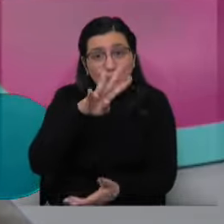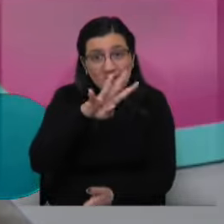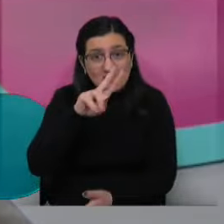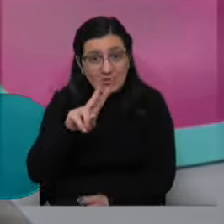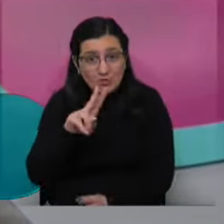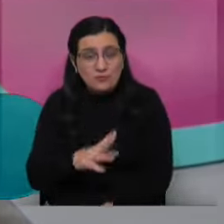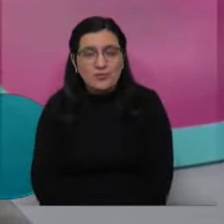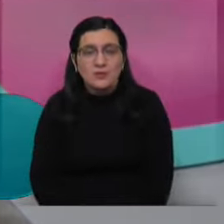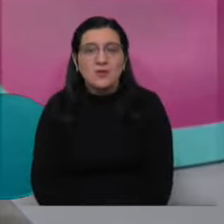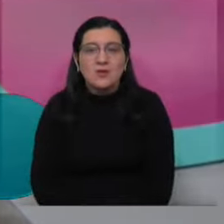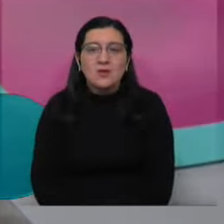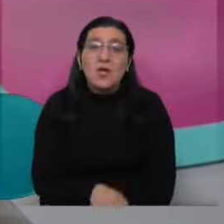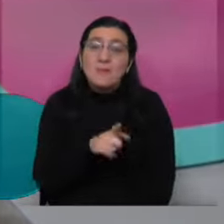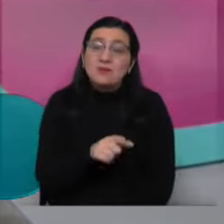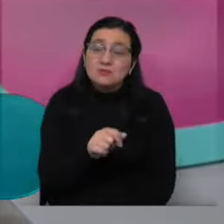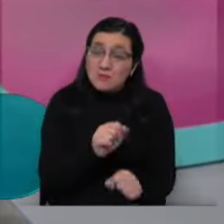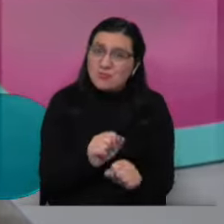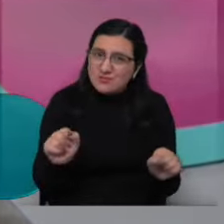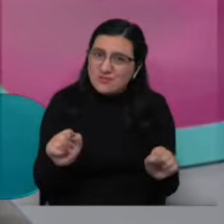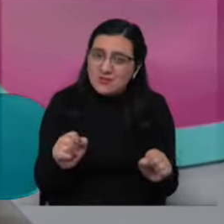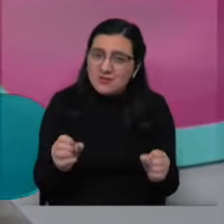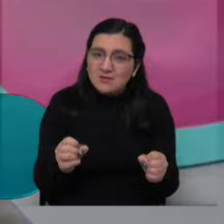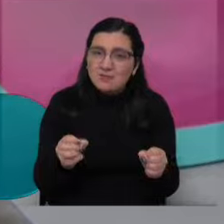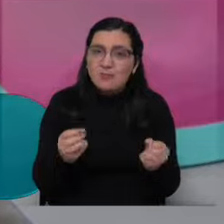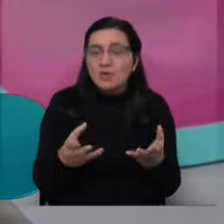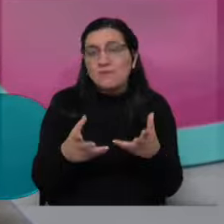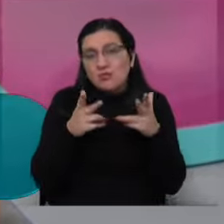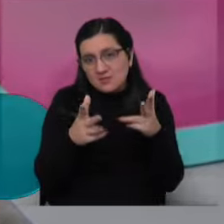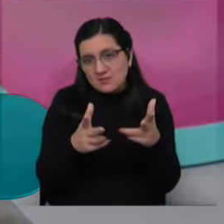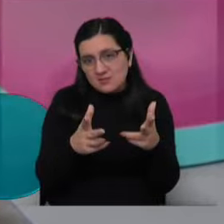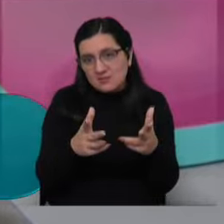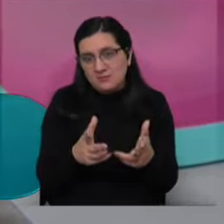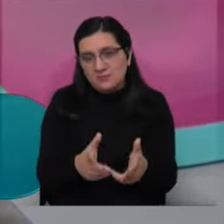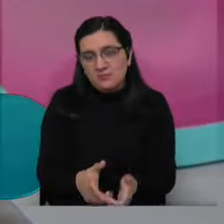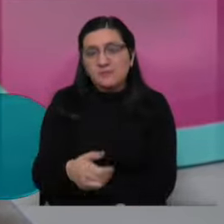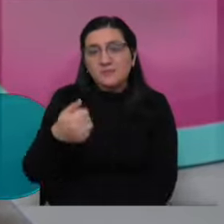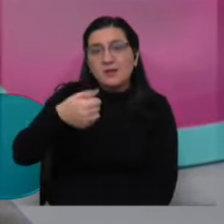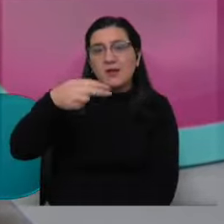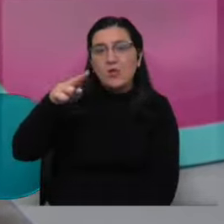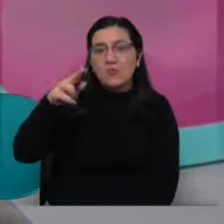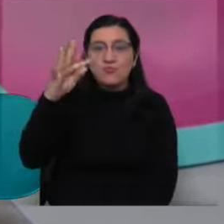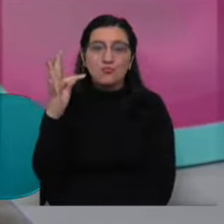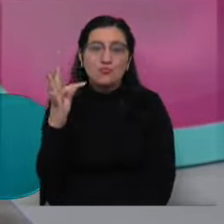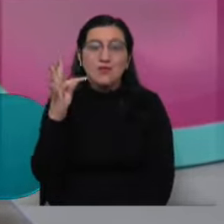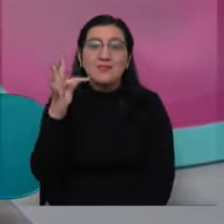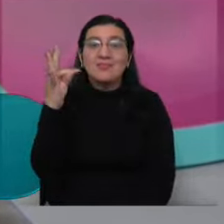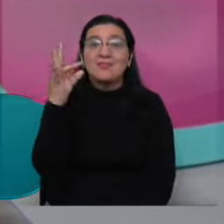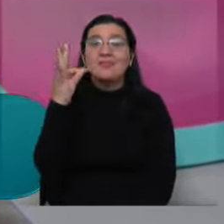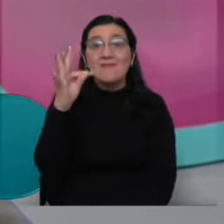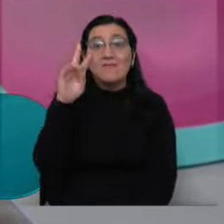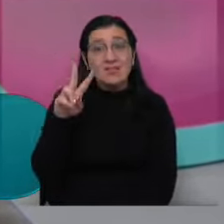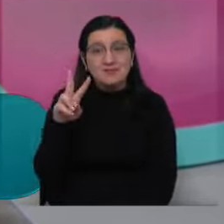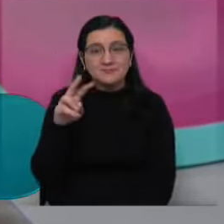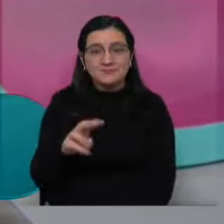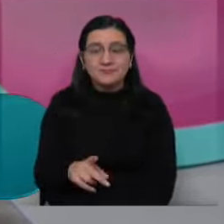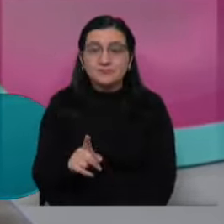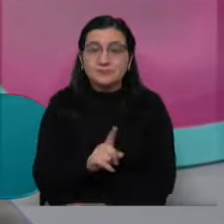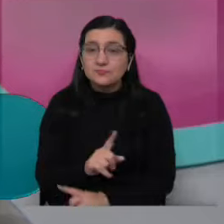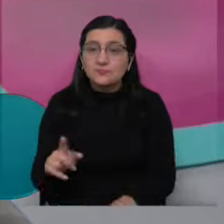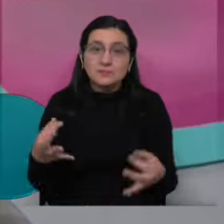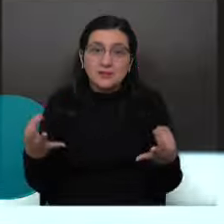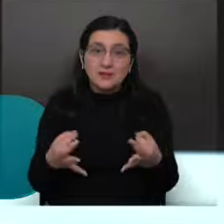vos es posible porque esto que pasó acá y que decís pasó también enb con con sal cejas no es la realidad que vemos en nuestras